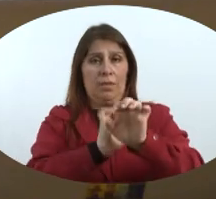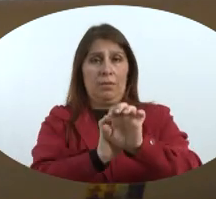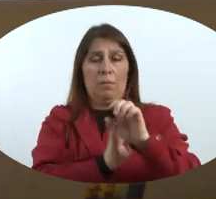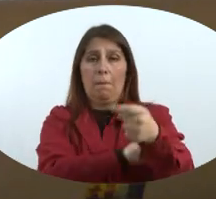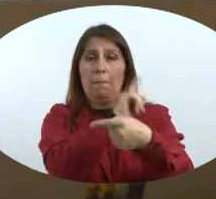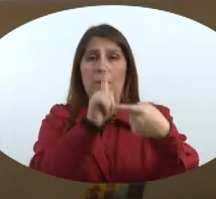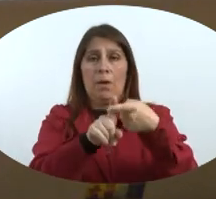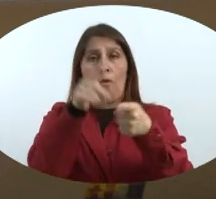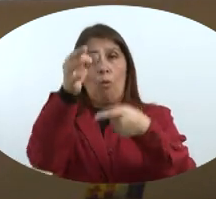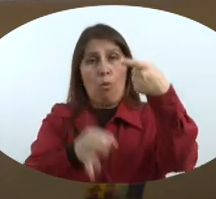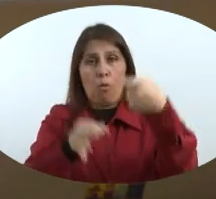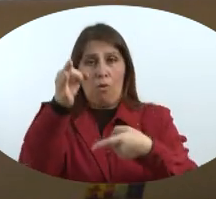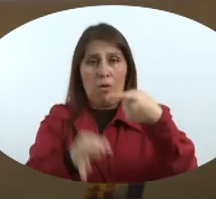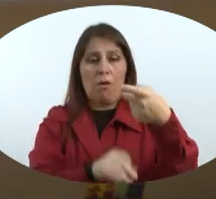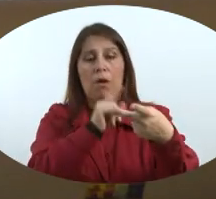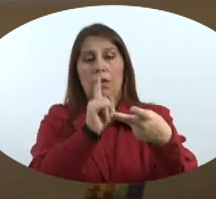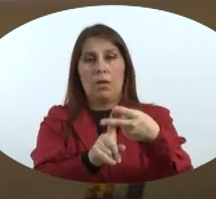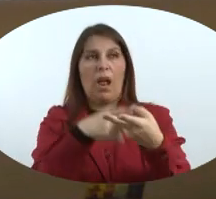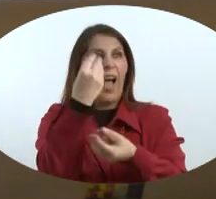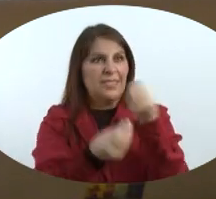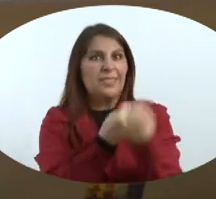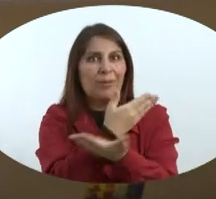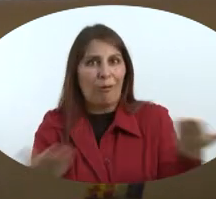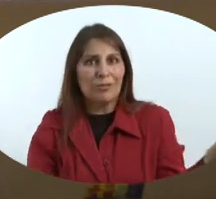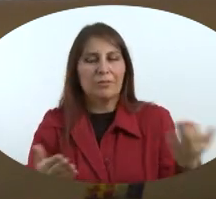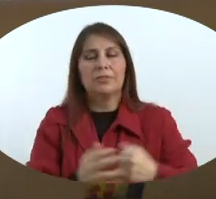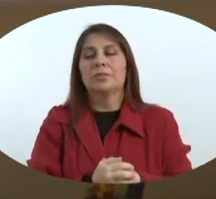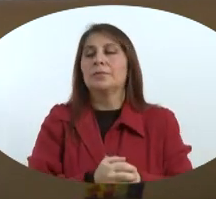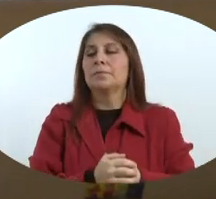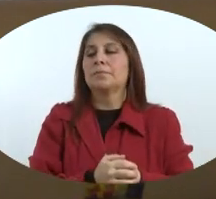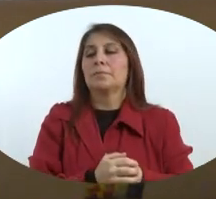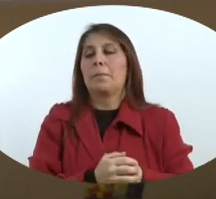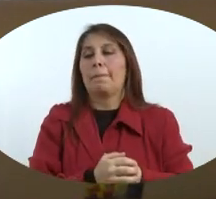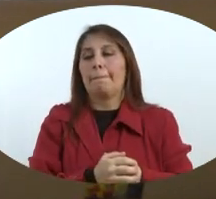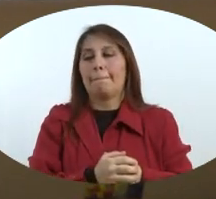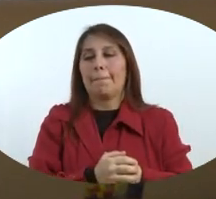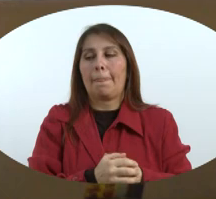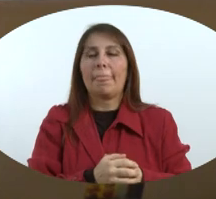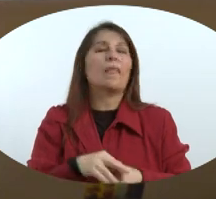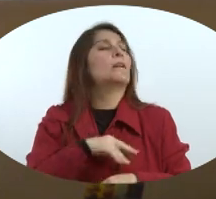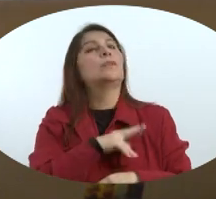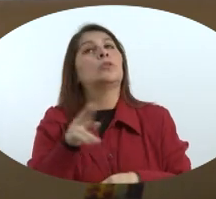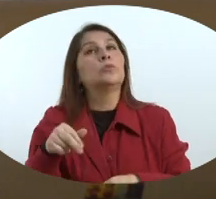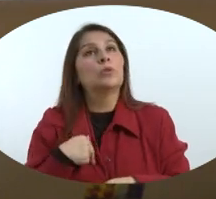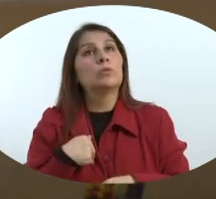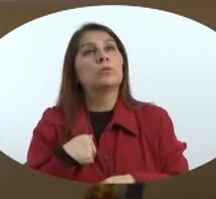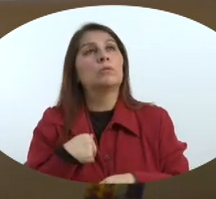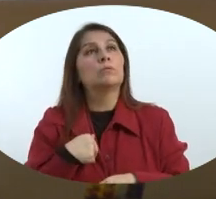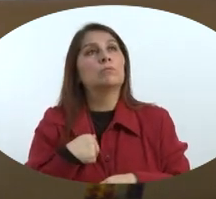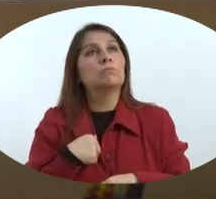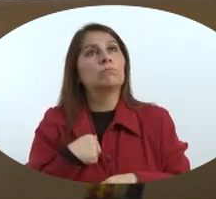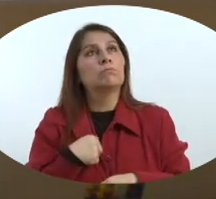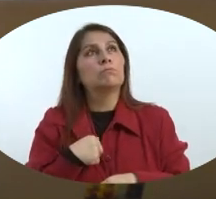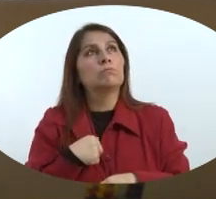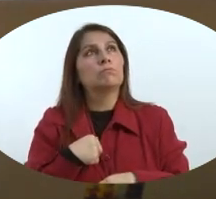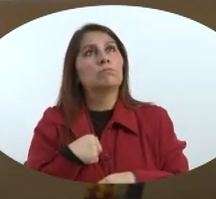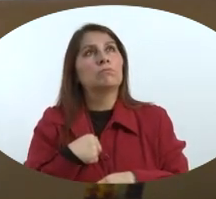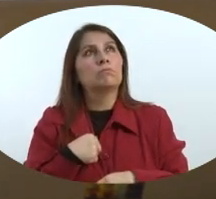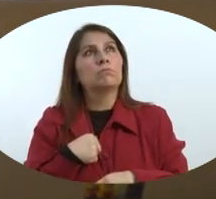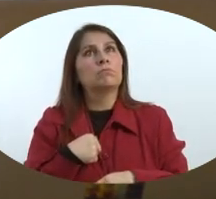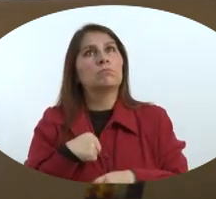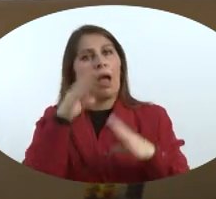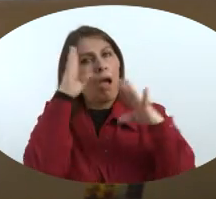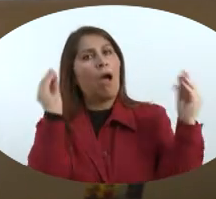vías primero la jurídica y la otra pues las acciones de hecho pues estamos en contra pues el planteamiento de ver de